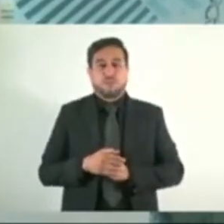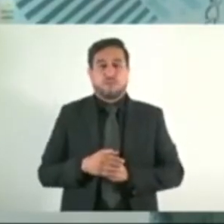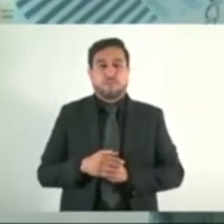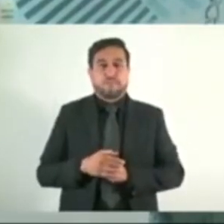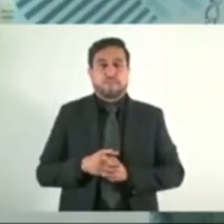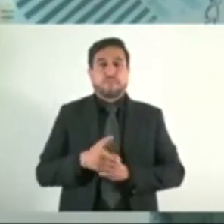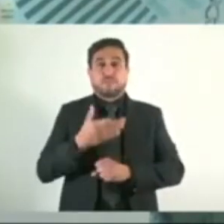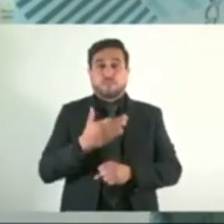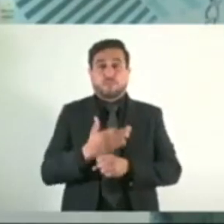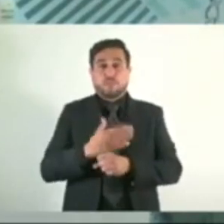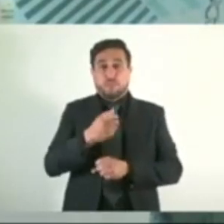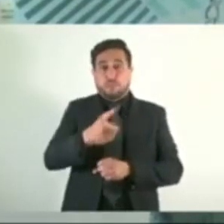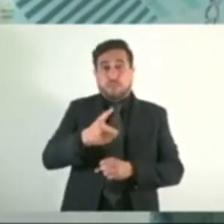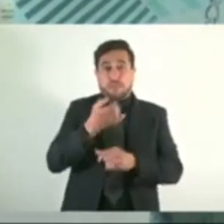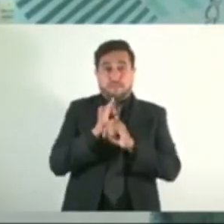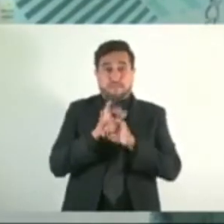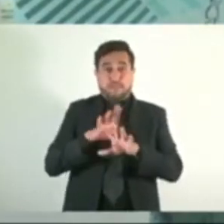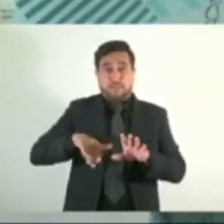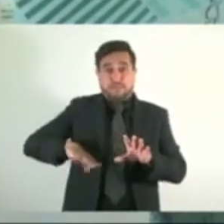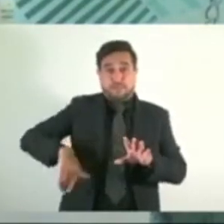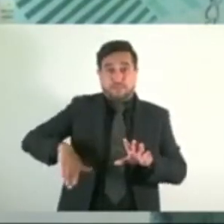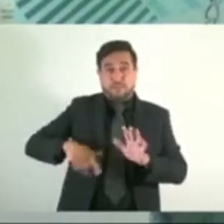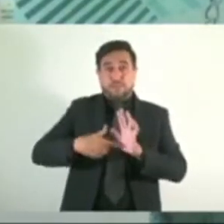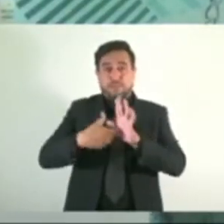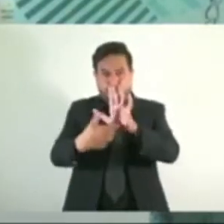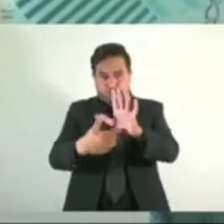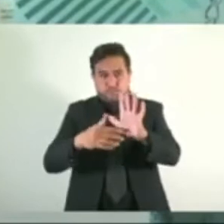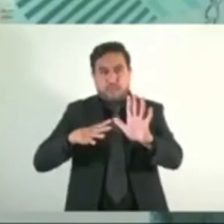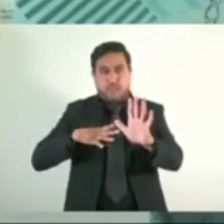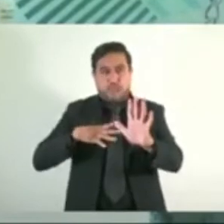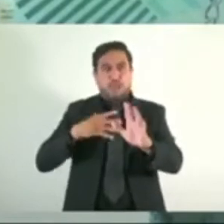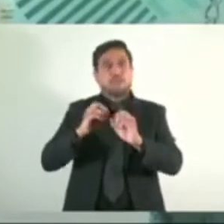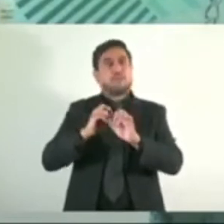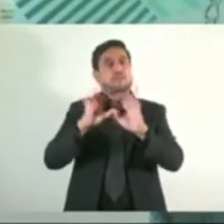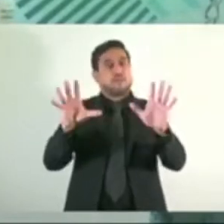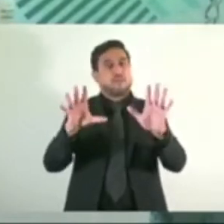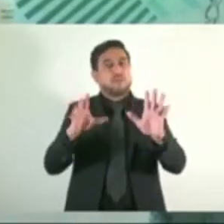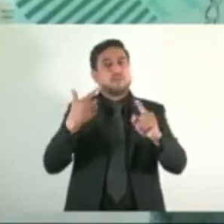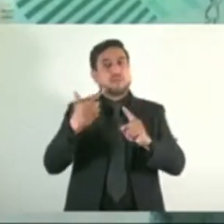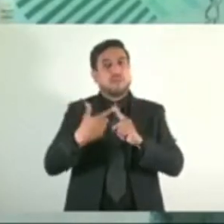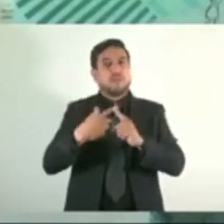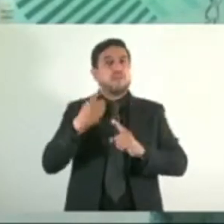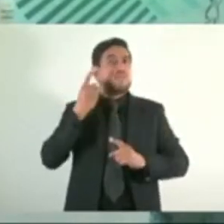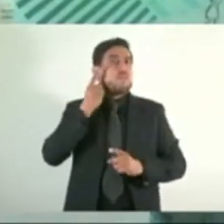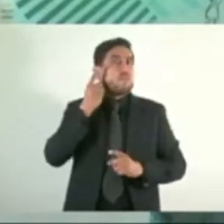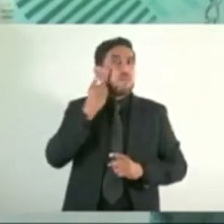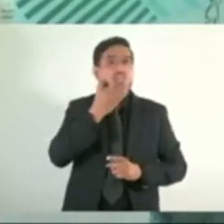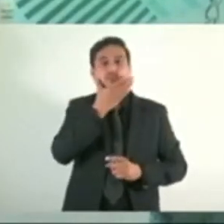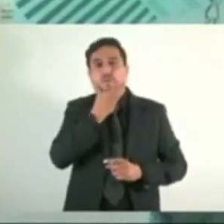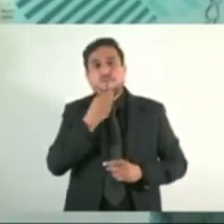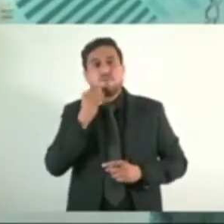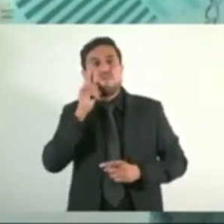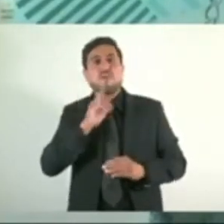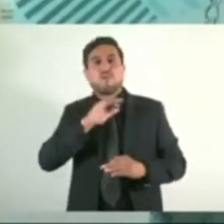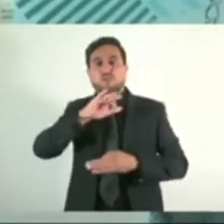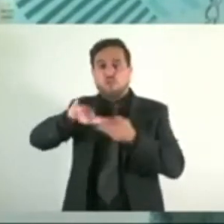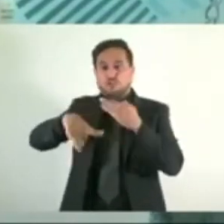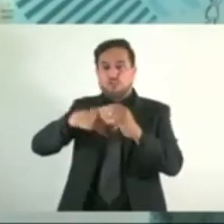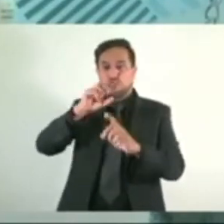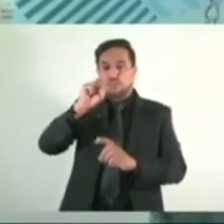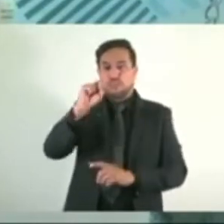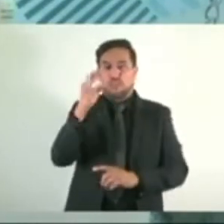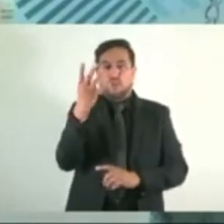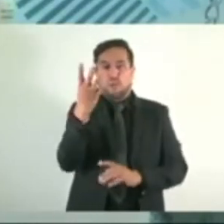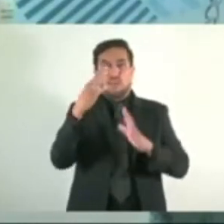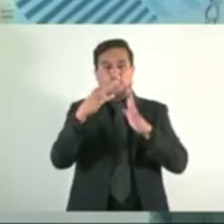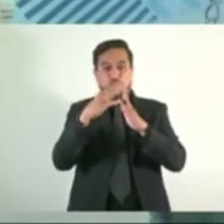logros de este informe están a la vista. A nombre de las diputadas y diputados de la 64ª Legislatura